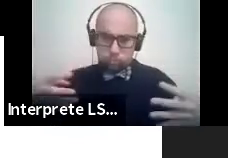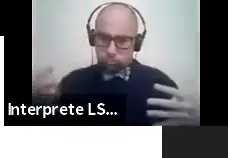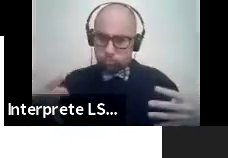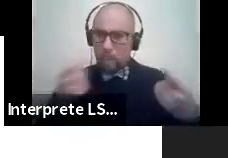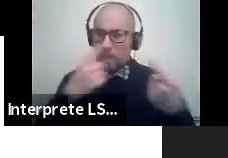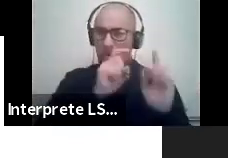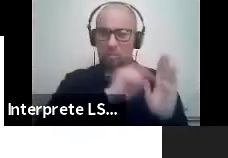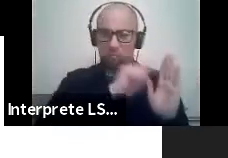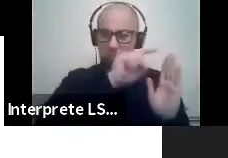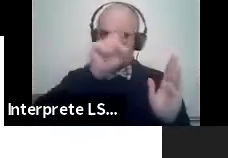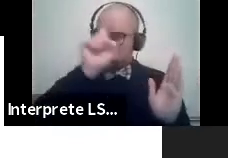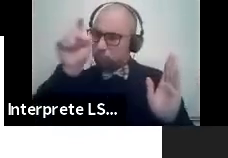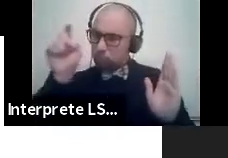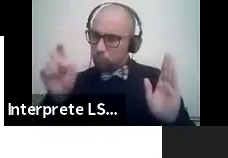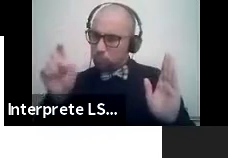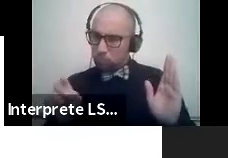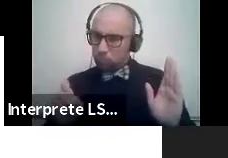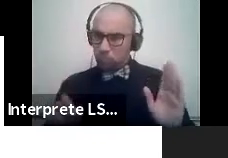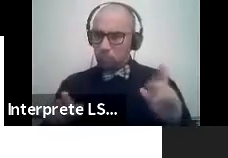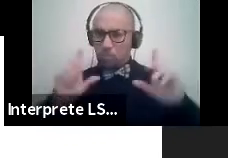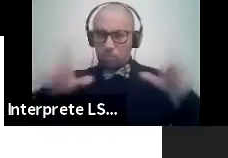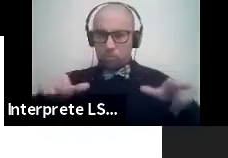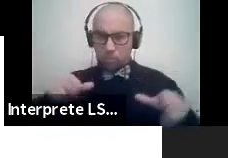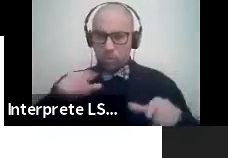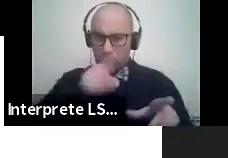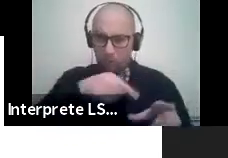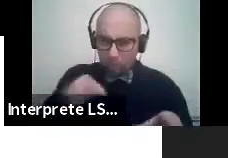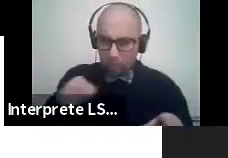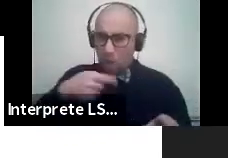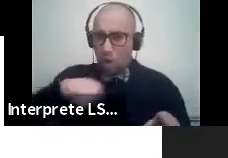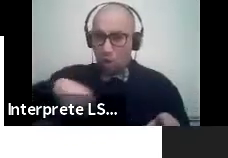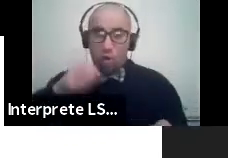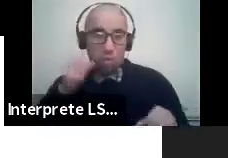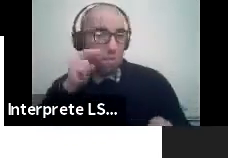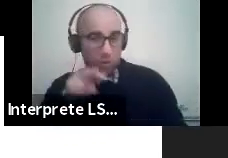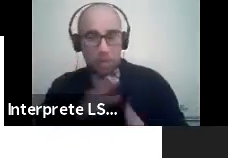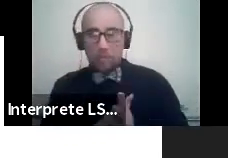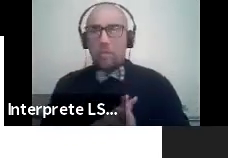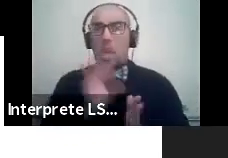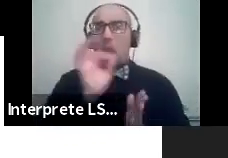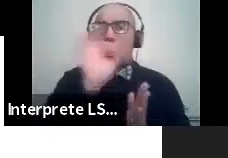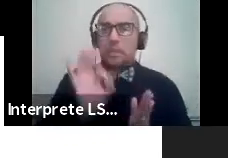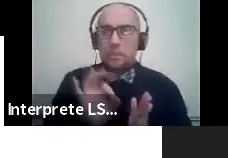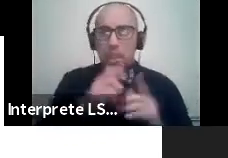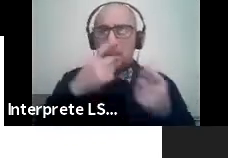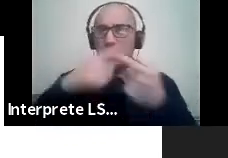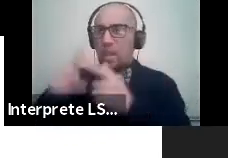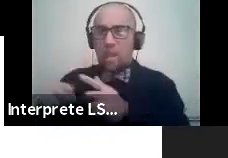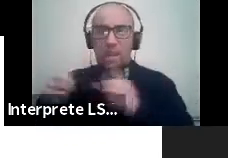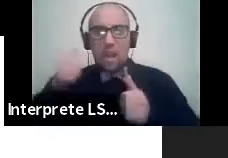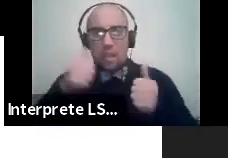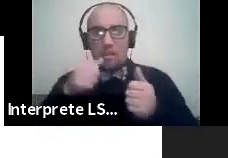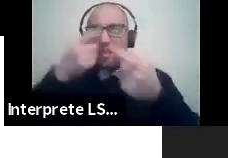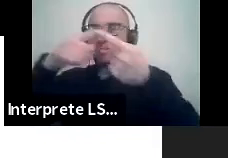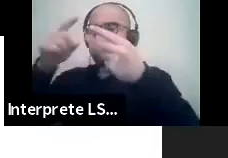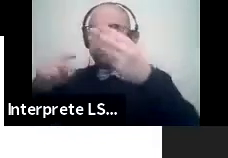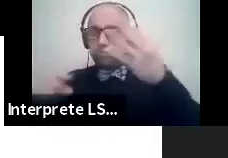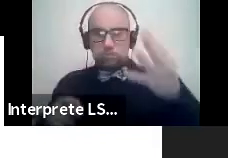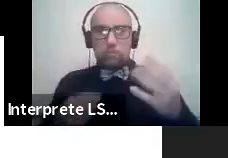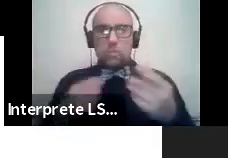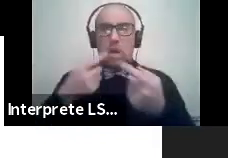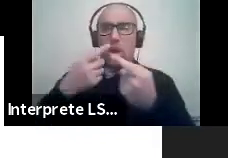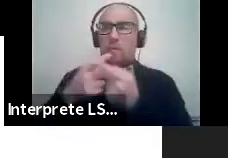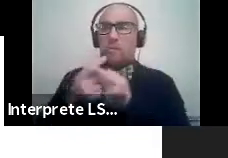que puede tener entonces este escritorio, que nosotros pudiéramos diseñar entonces actividades variadas,